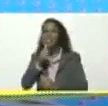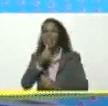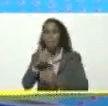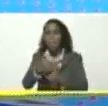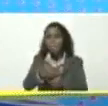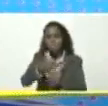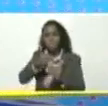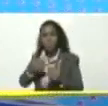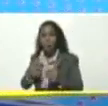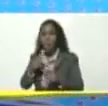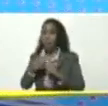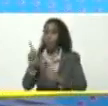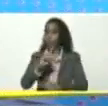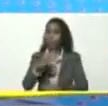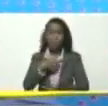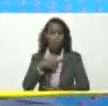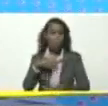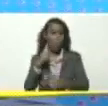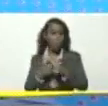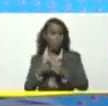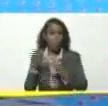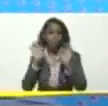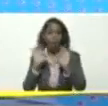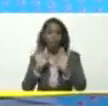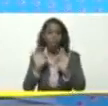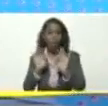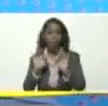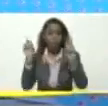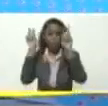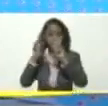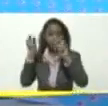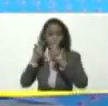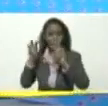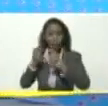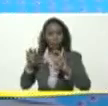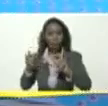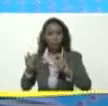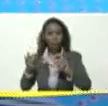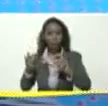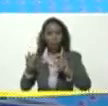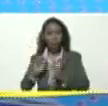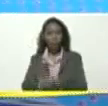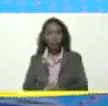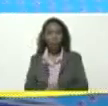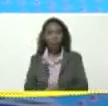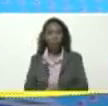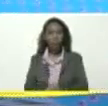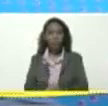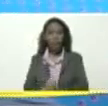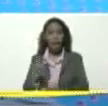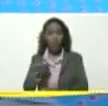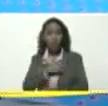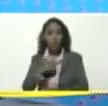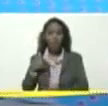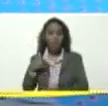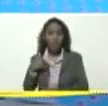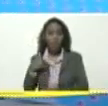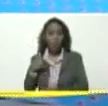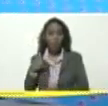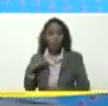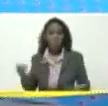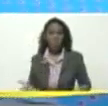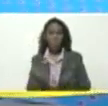detrás, pero no se pudo capturar a nadie. En las investigaciones se pretendió,